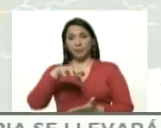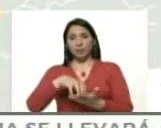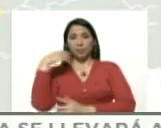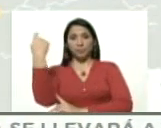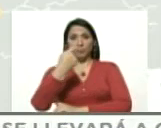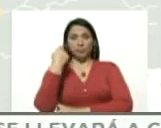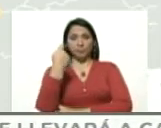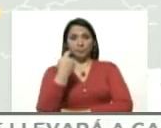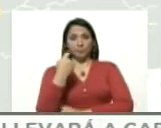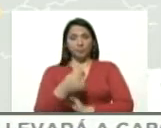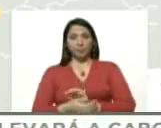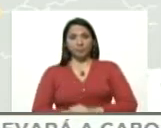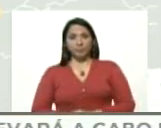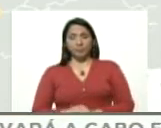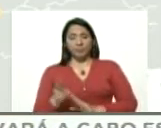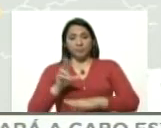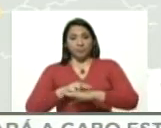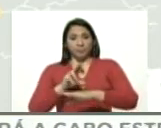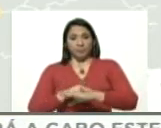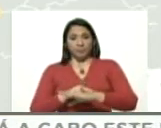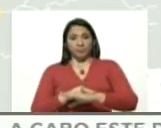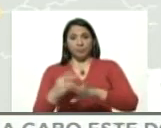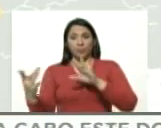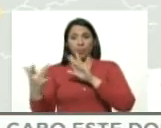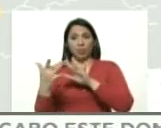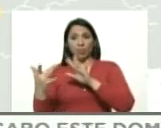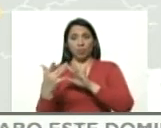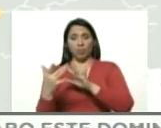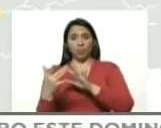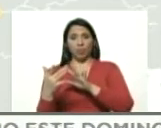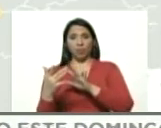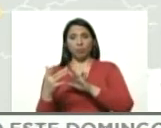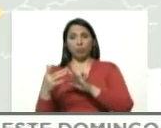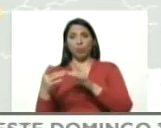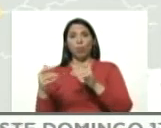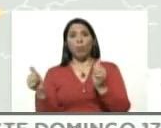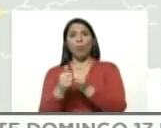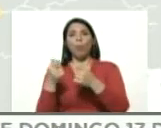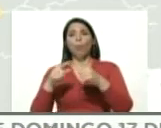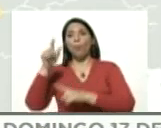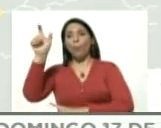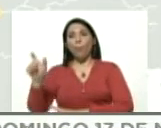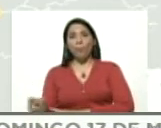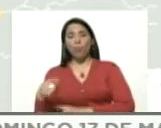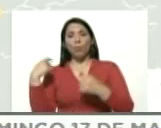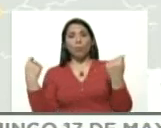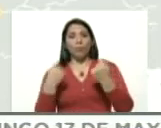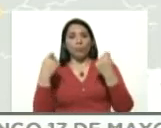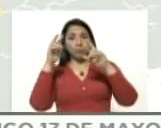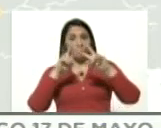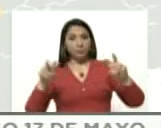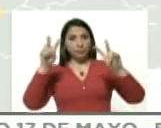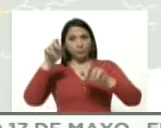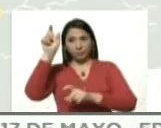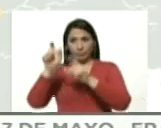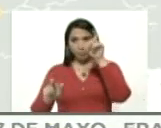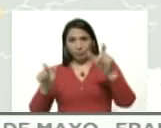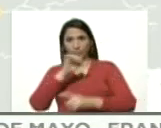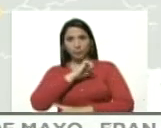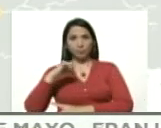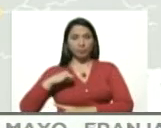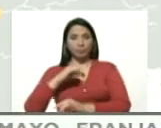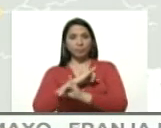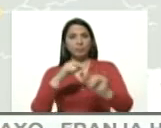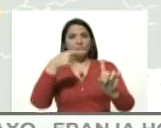Apure, es médico, tuvo un contacto con caso positivo en la jornada de despistaje personalizado, bueno,